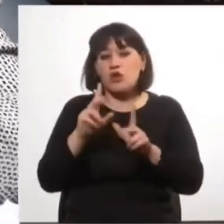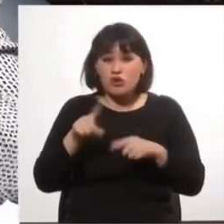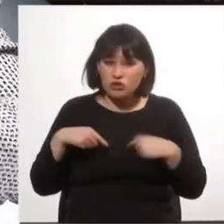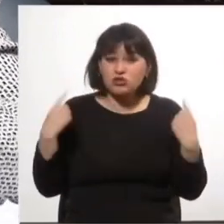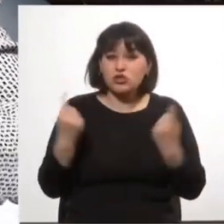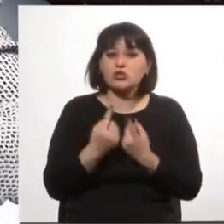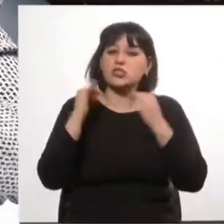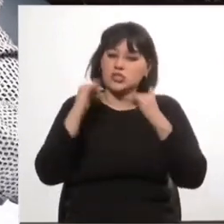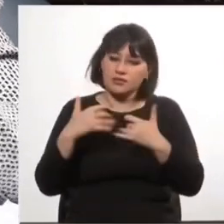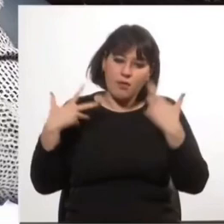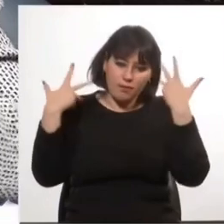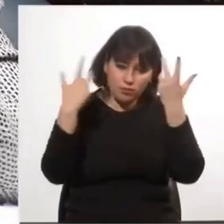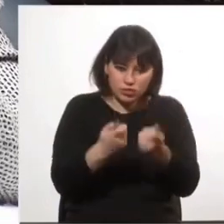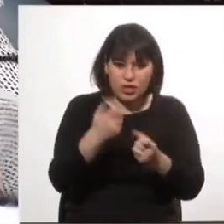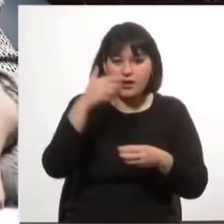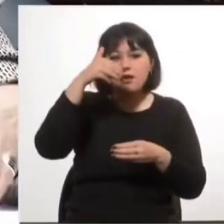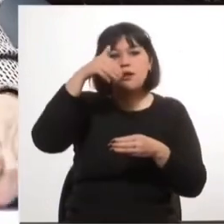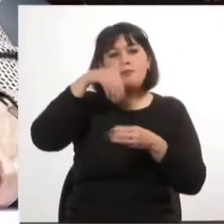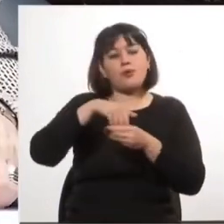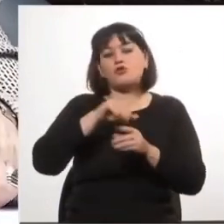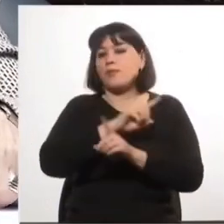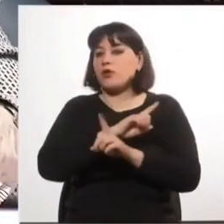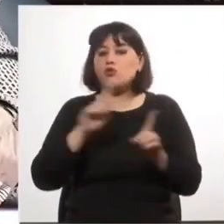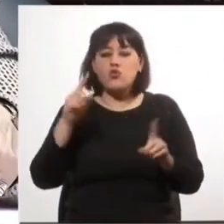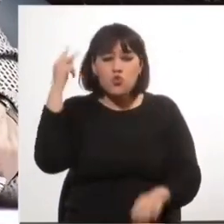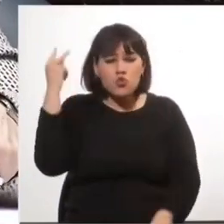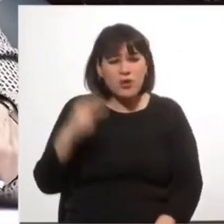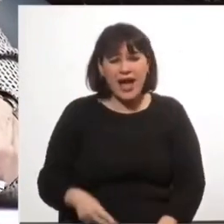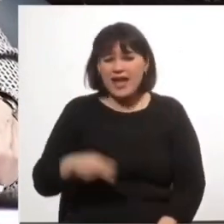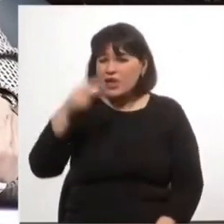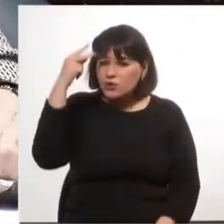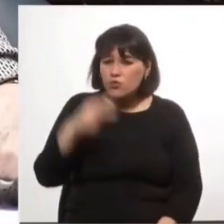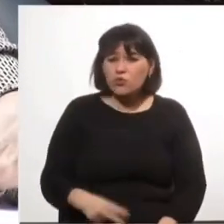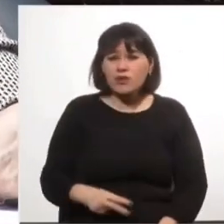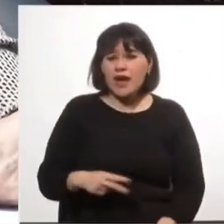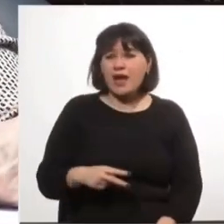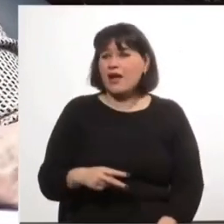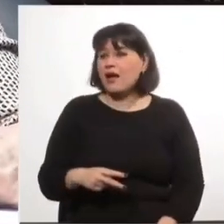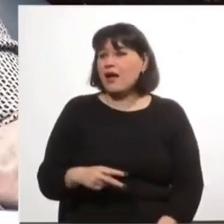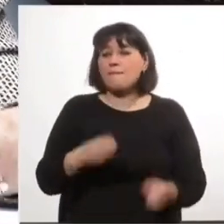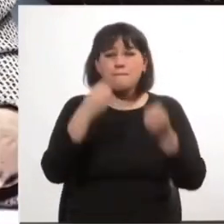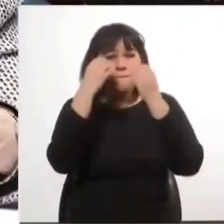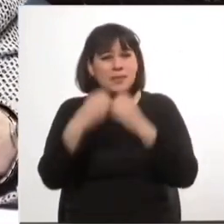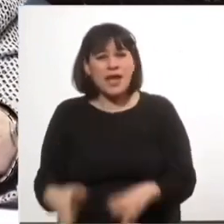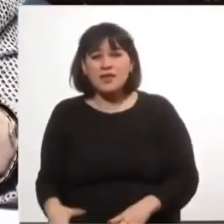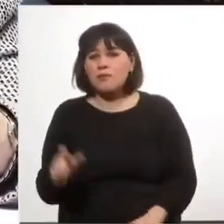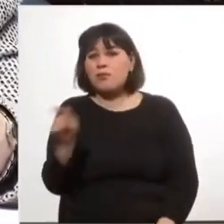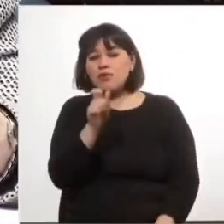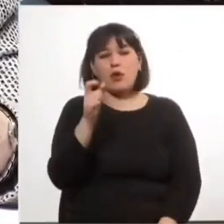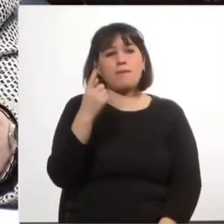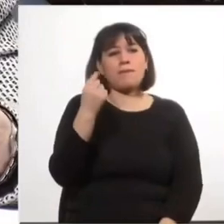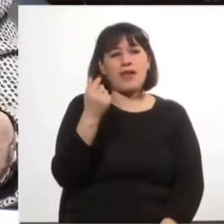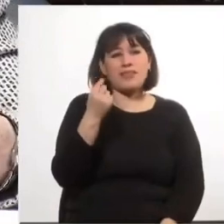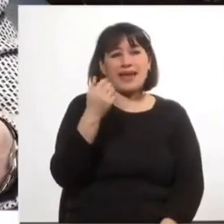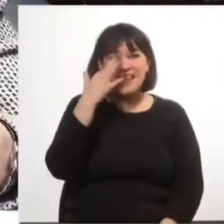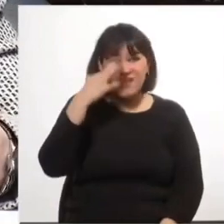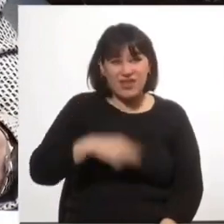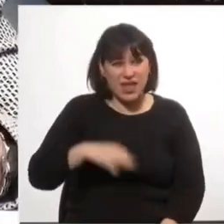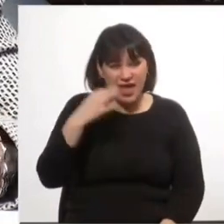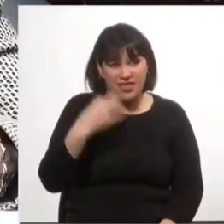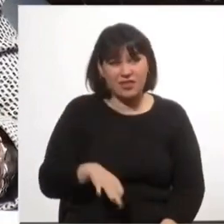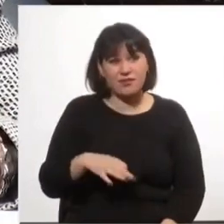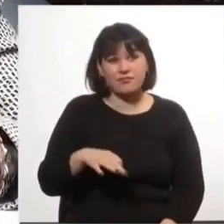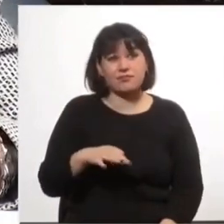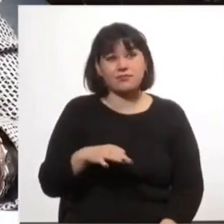nosotros vamos a acompañar con nuestro voto, no permitiríamos nunca que el erario público perdiera este dinero que en definitiva